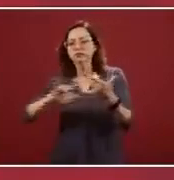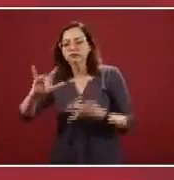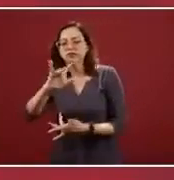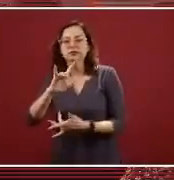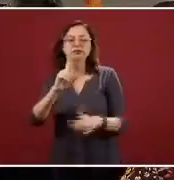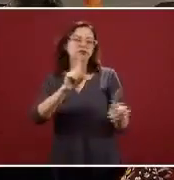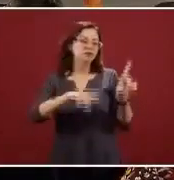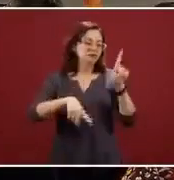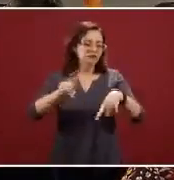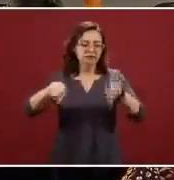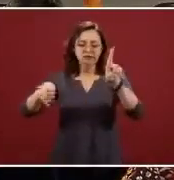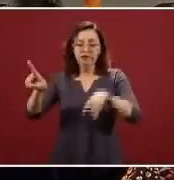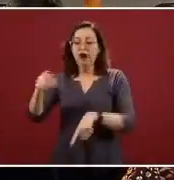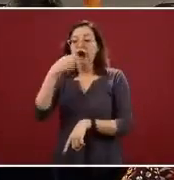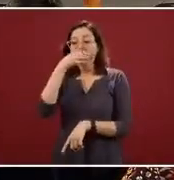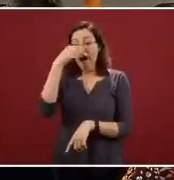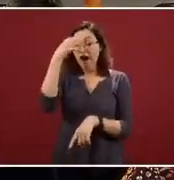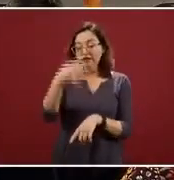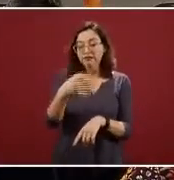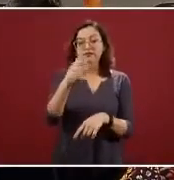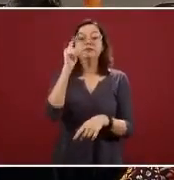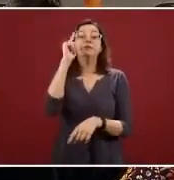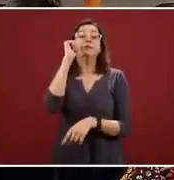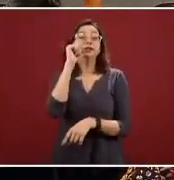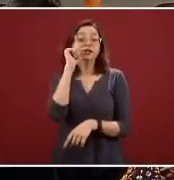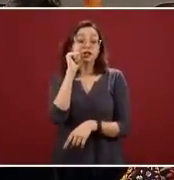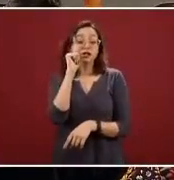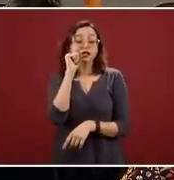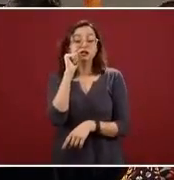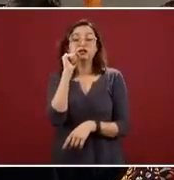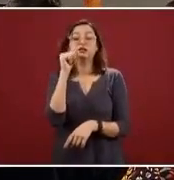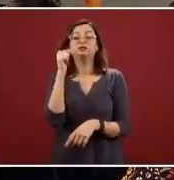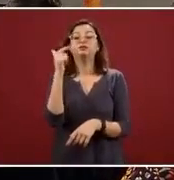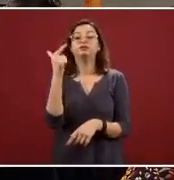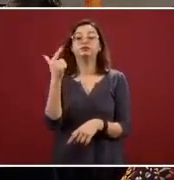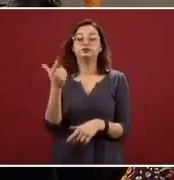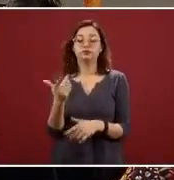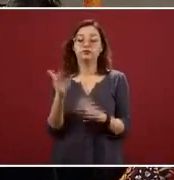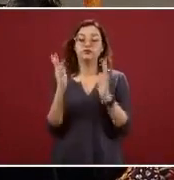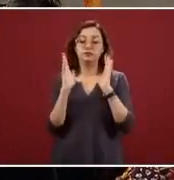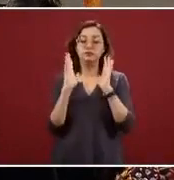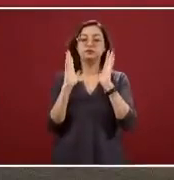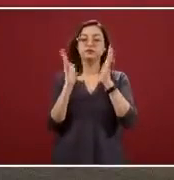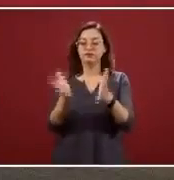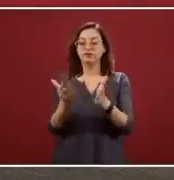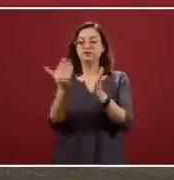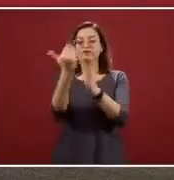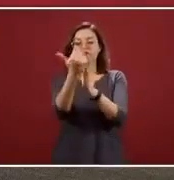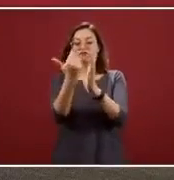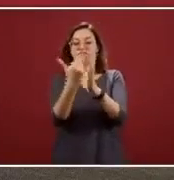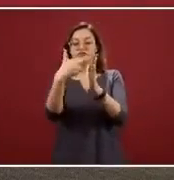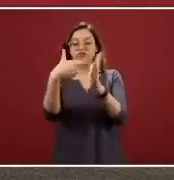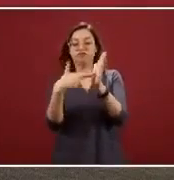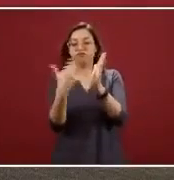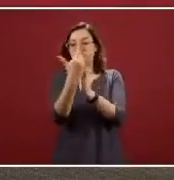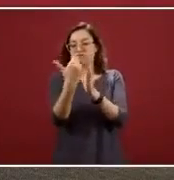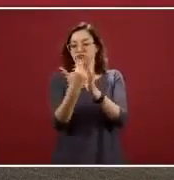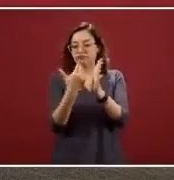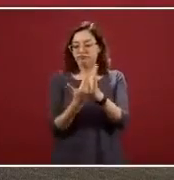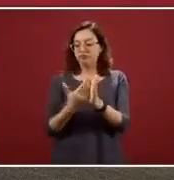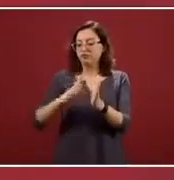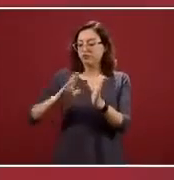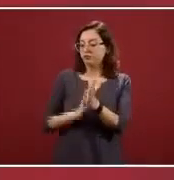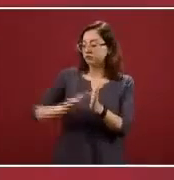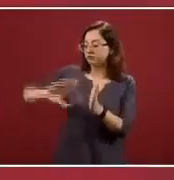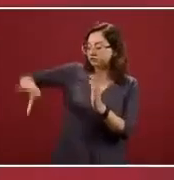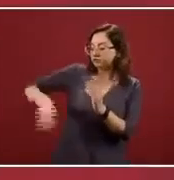hecho comentarles que el día de mañana se estará teniendo ya un lineamiento que viene a sumarse a estos documentos normativos que se